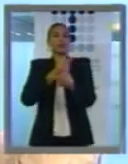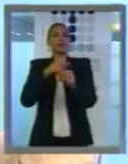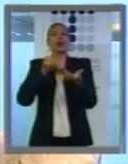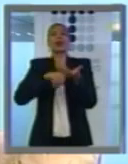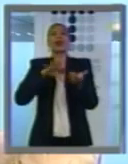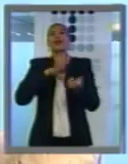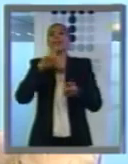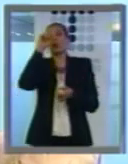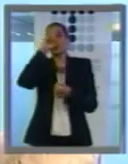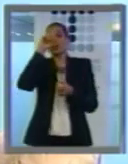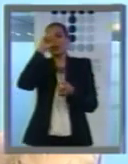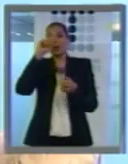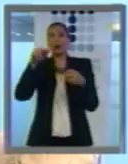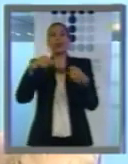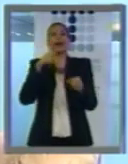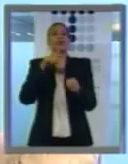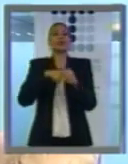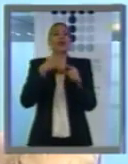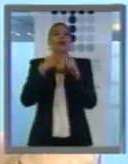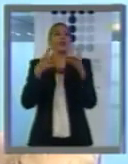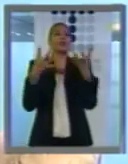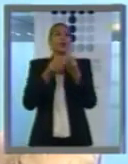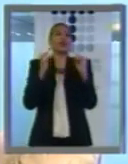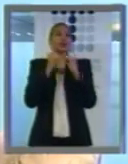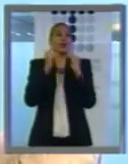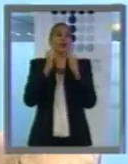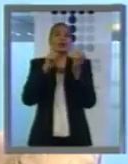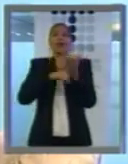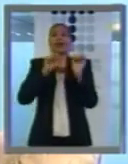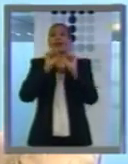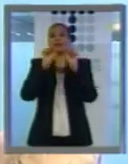Nacional, conformado por las instituciones del